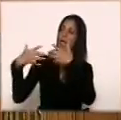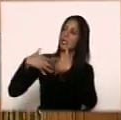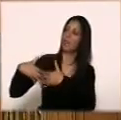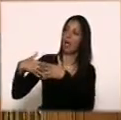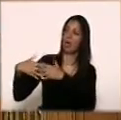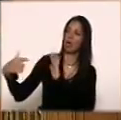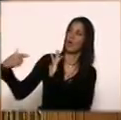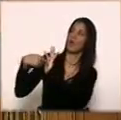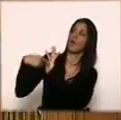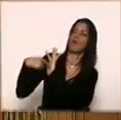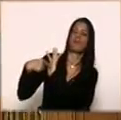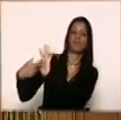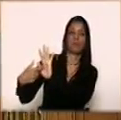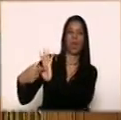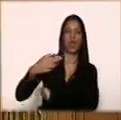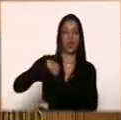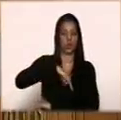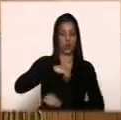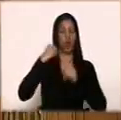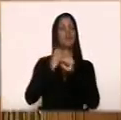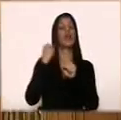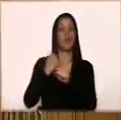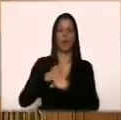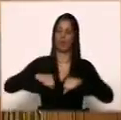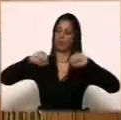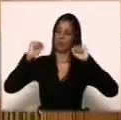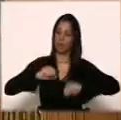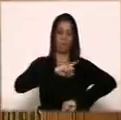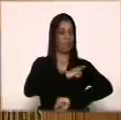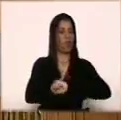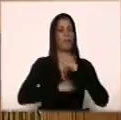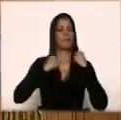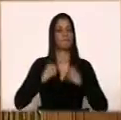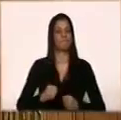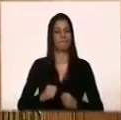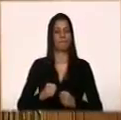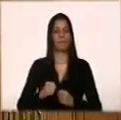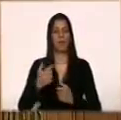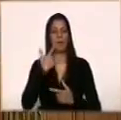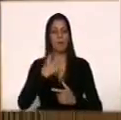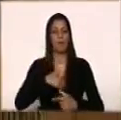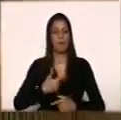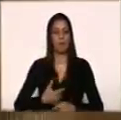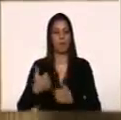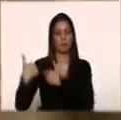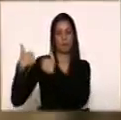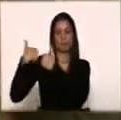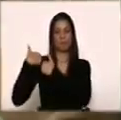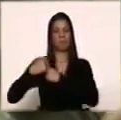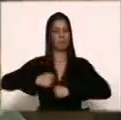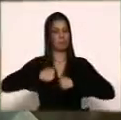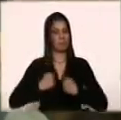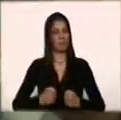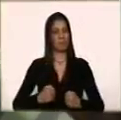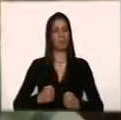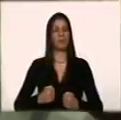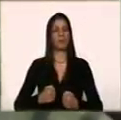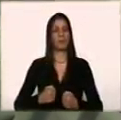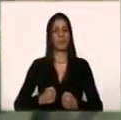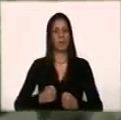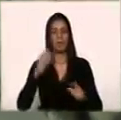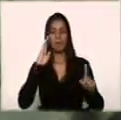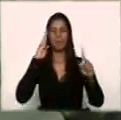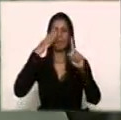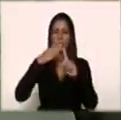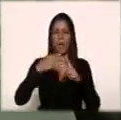norteamericano que nosotros, la clase obrera, sí podemos tomar y asumir la responsabilidad en esa línea